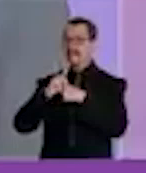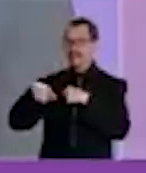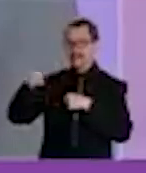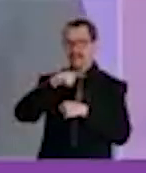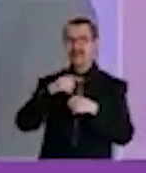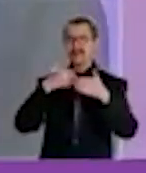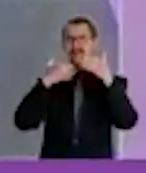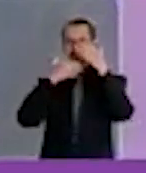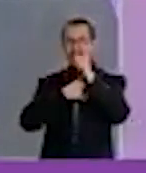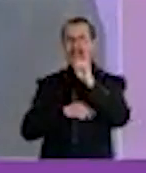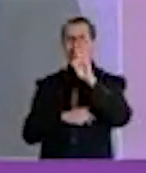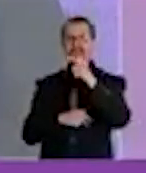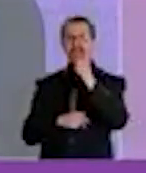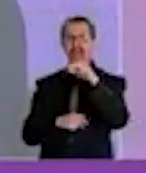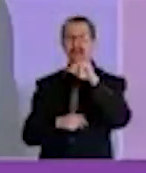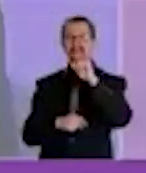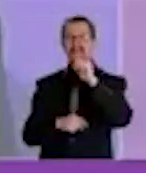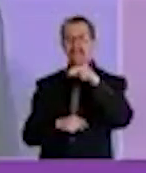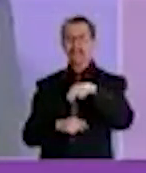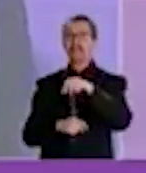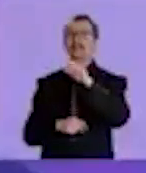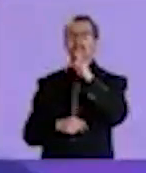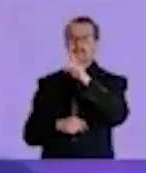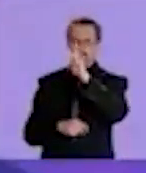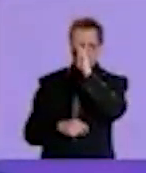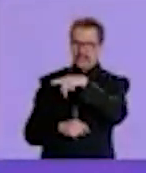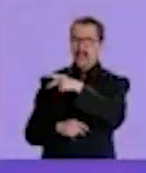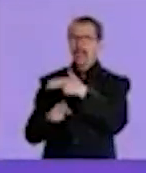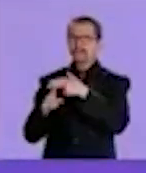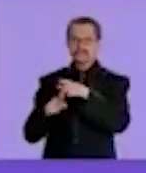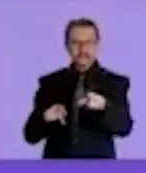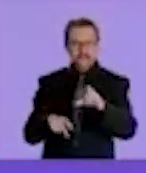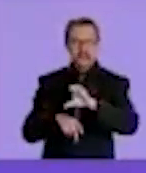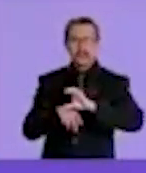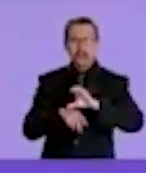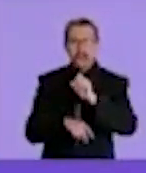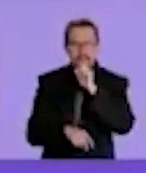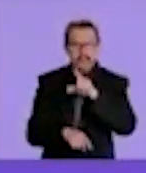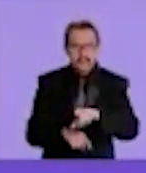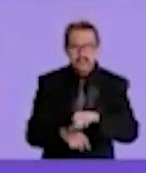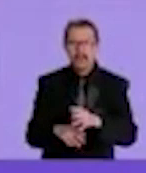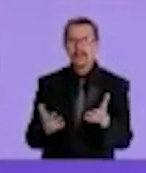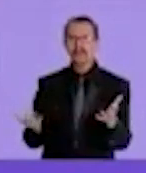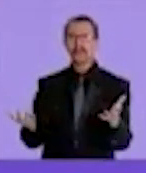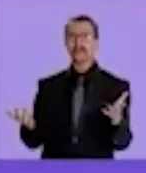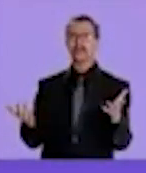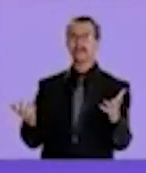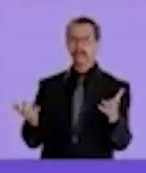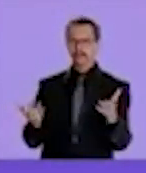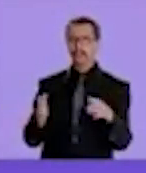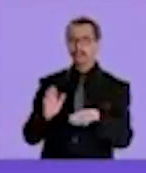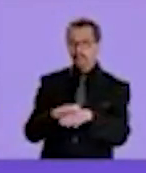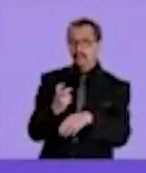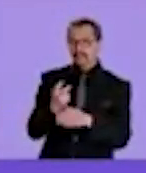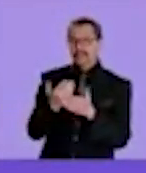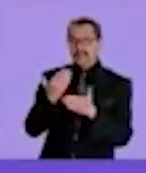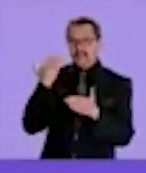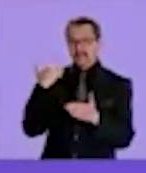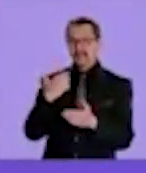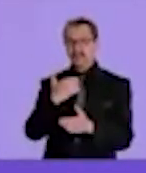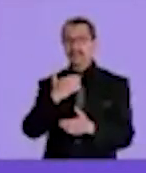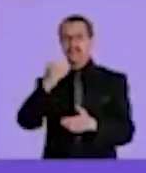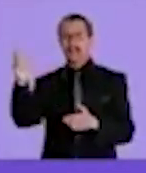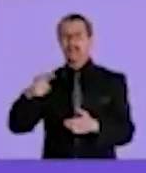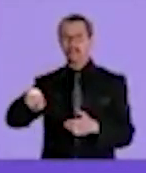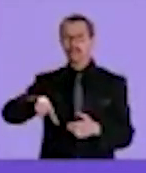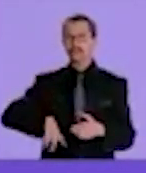cierto no han llevado a cabo esa estrategia en el país se abandonó el campo se abandonó a la